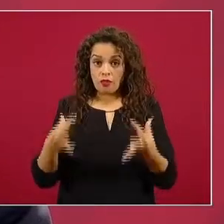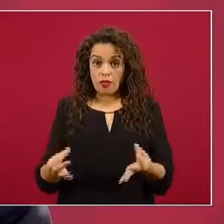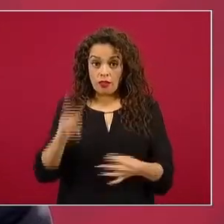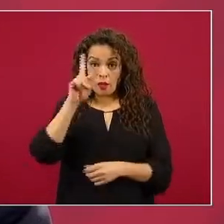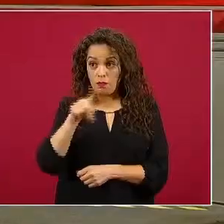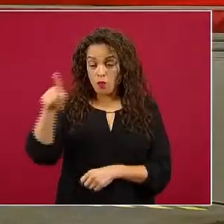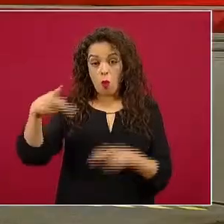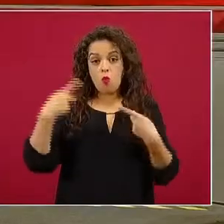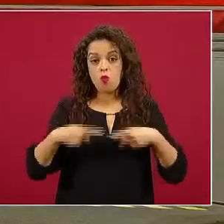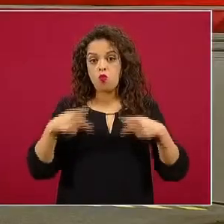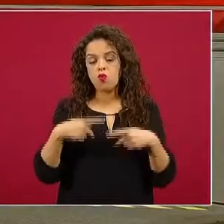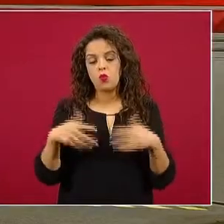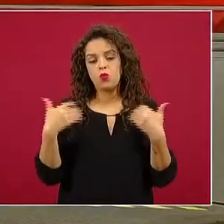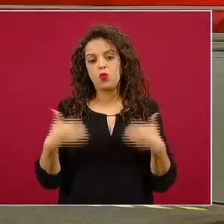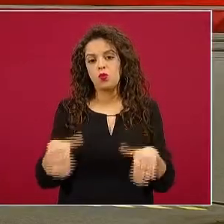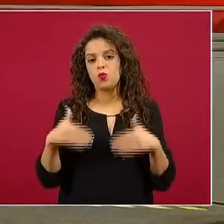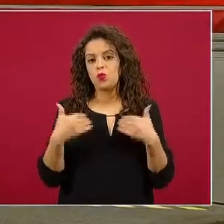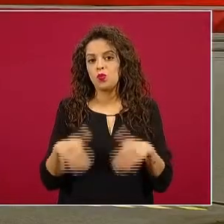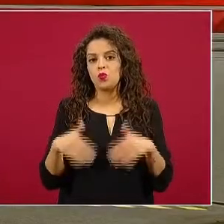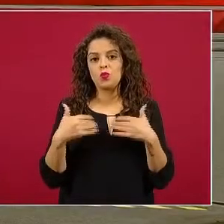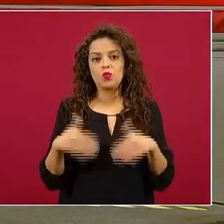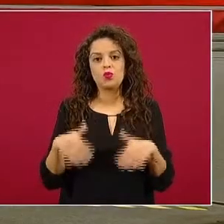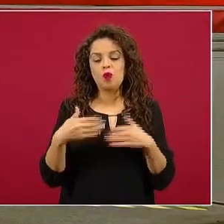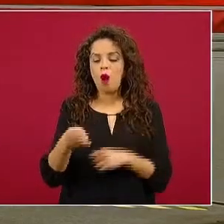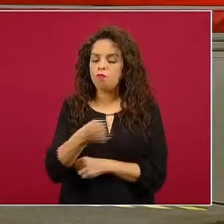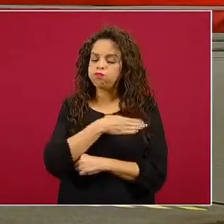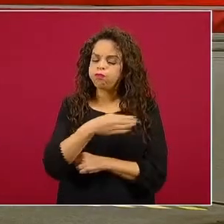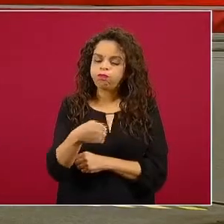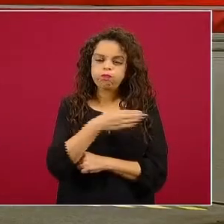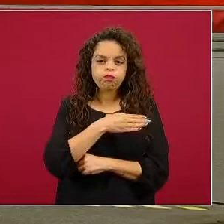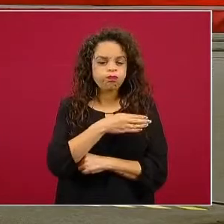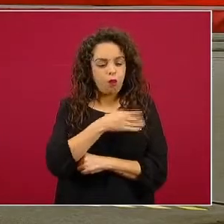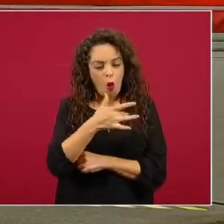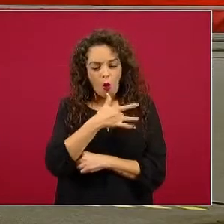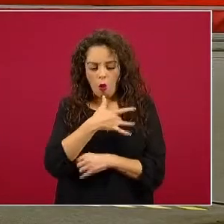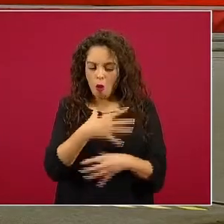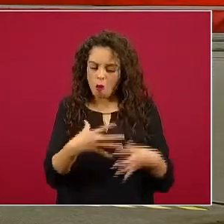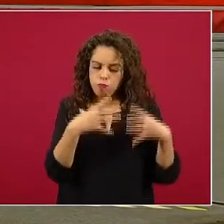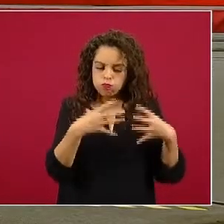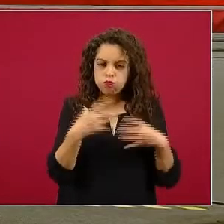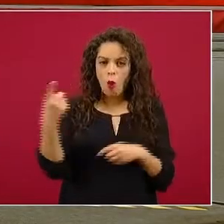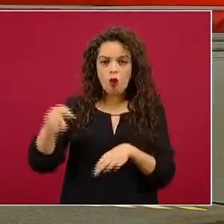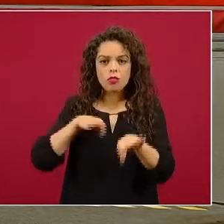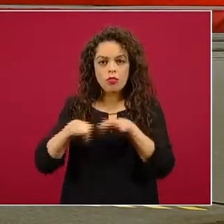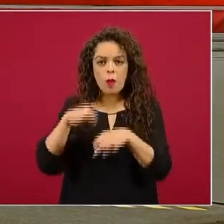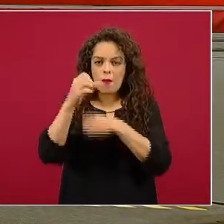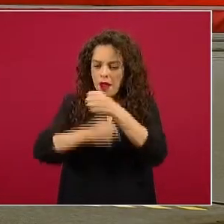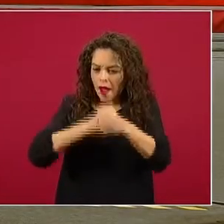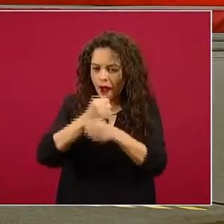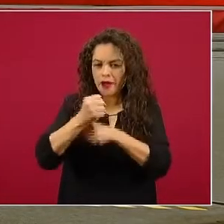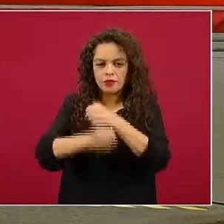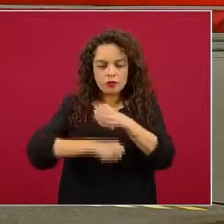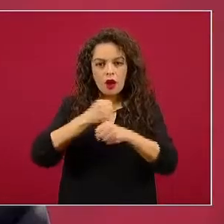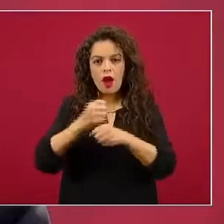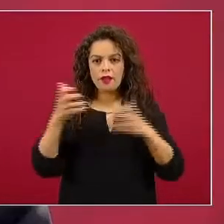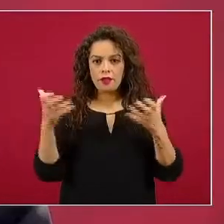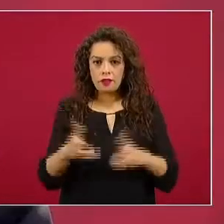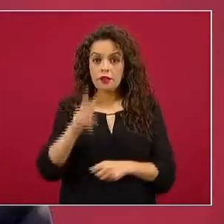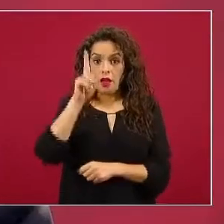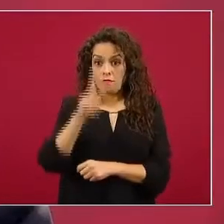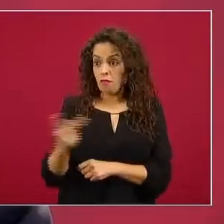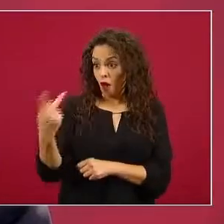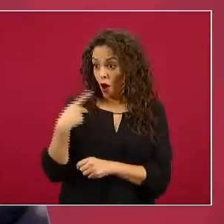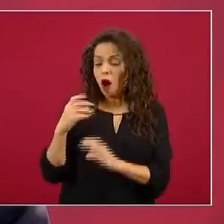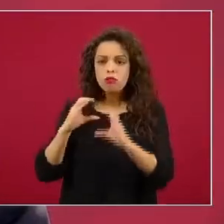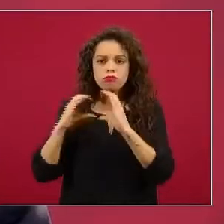persona muy destacada, muy noble en la labor que ha realizado por muchos años, y tenemos una excelente relación